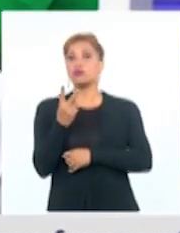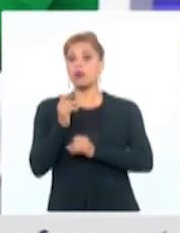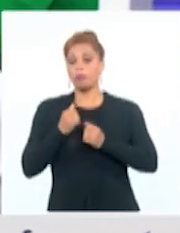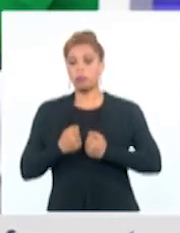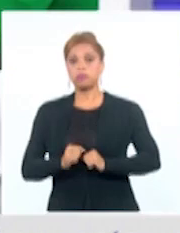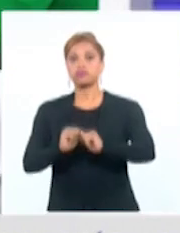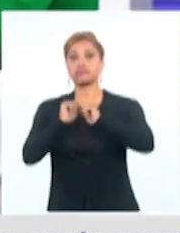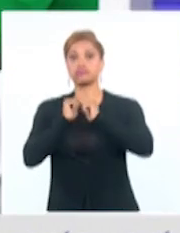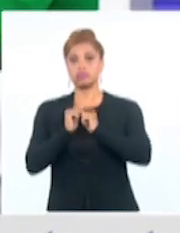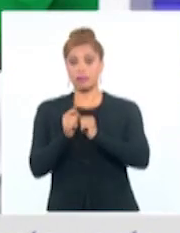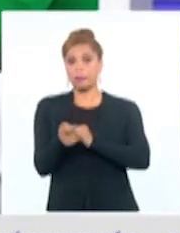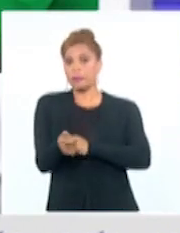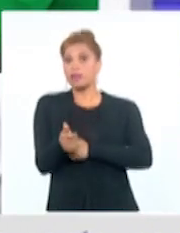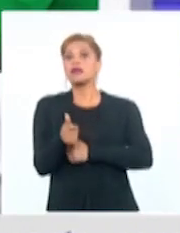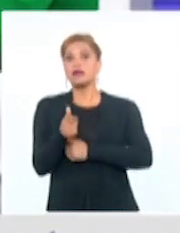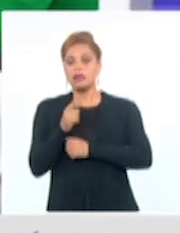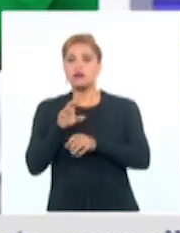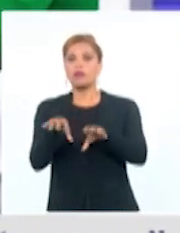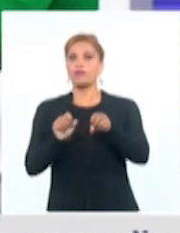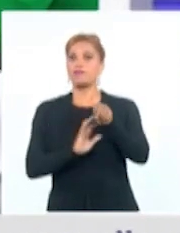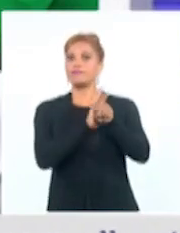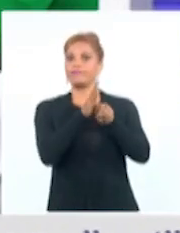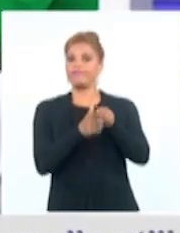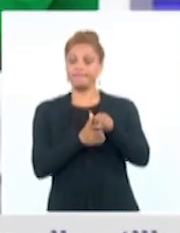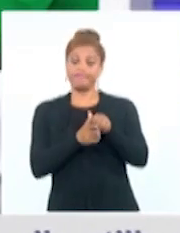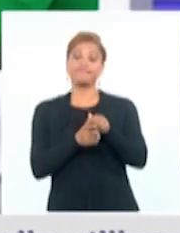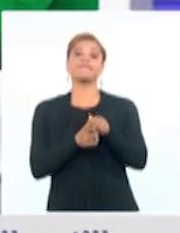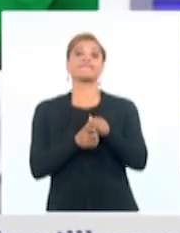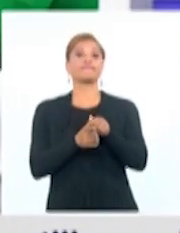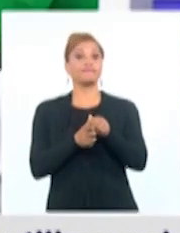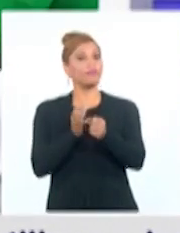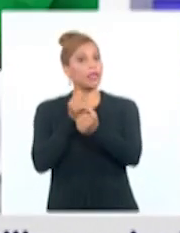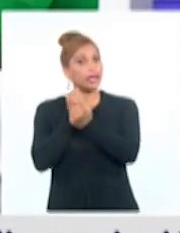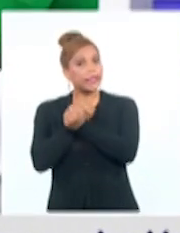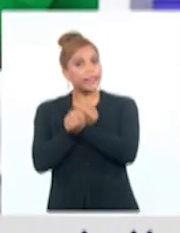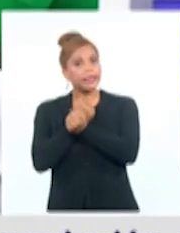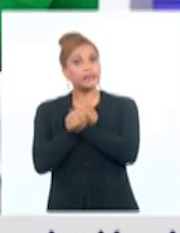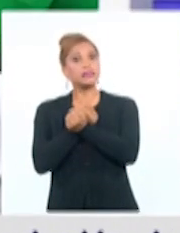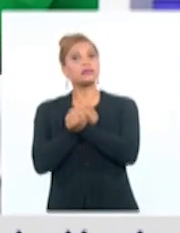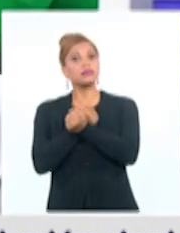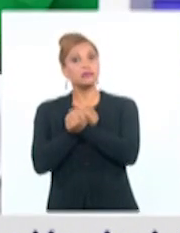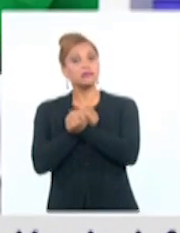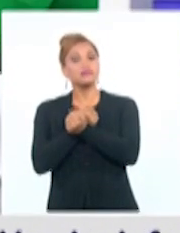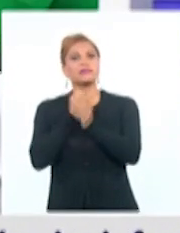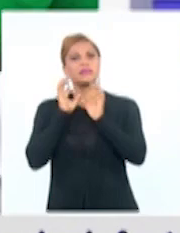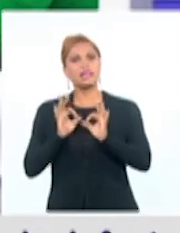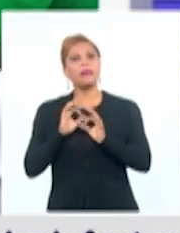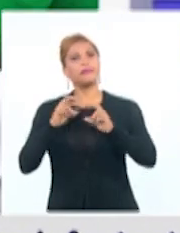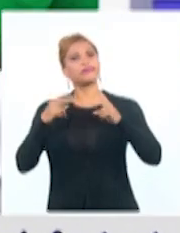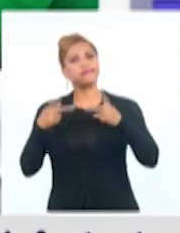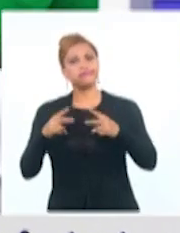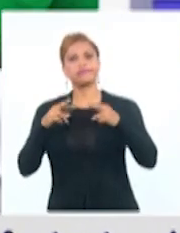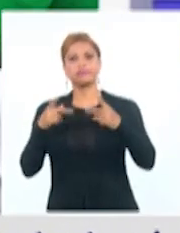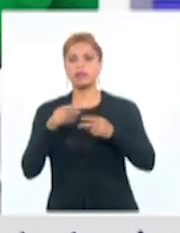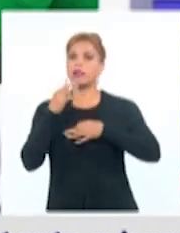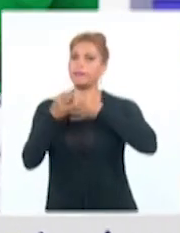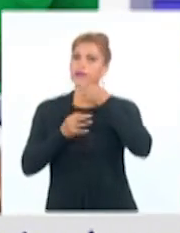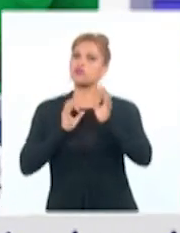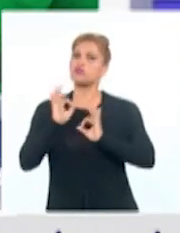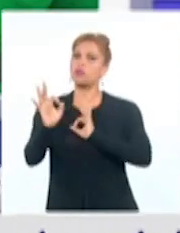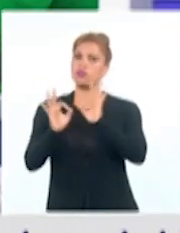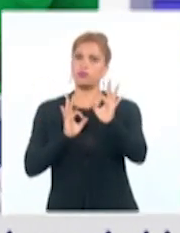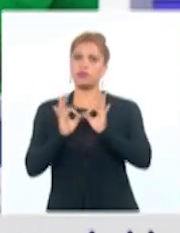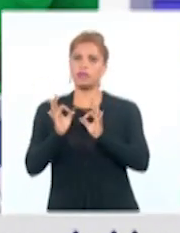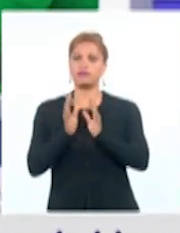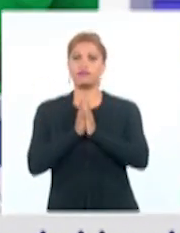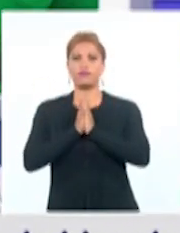nacidos con COVID-19. Mucho riesgo, no pierdo la oportunidad nunca para reiterarlo. De 20